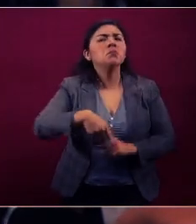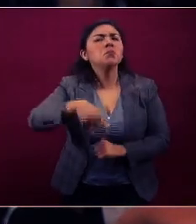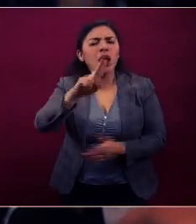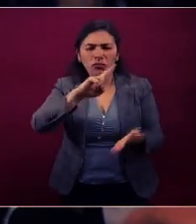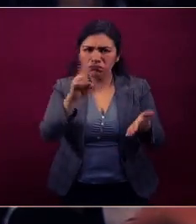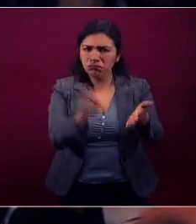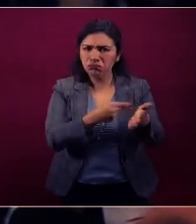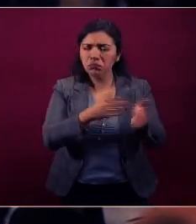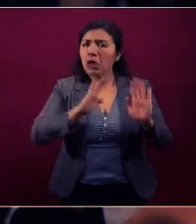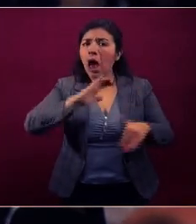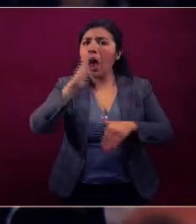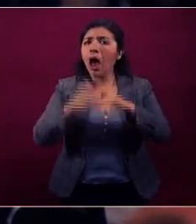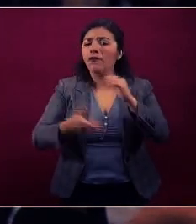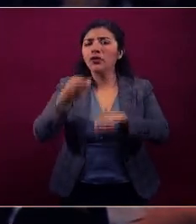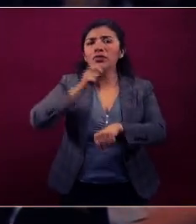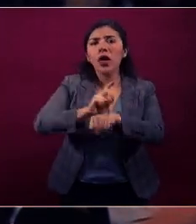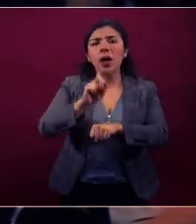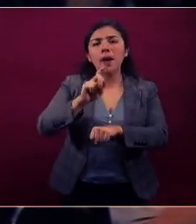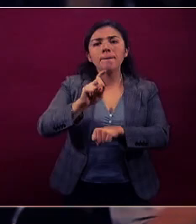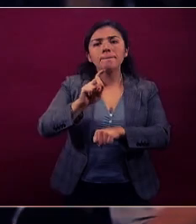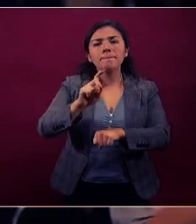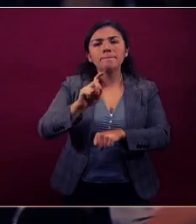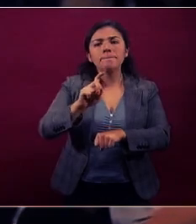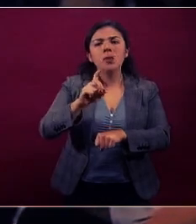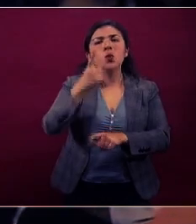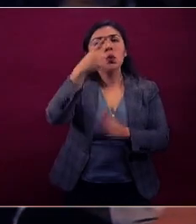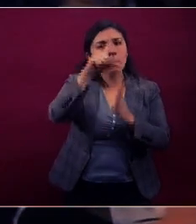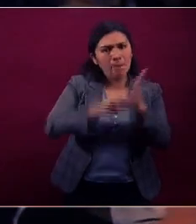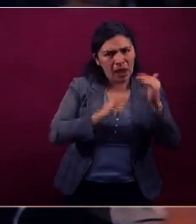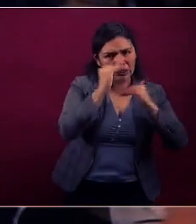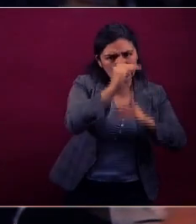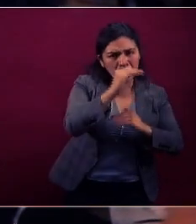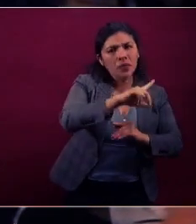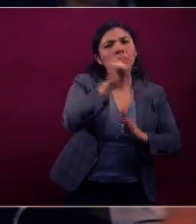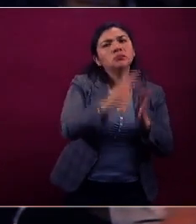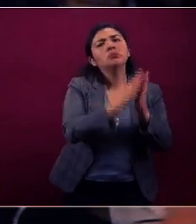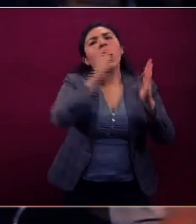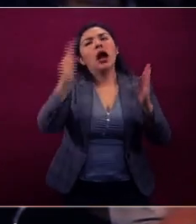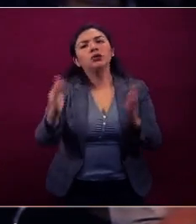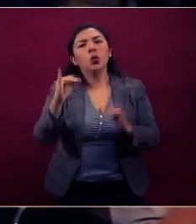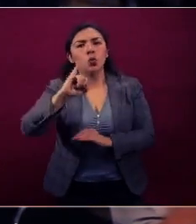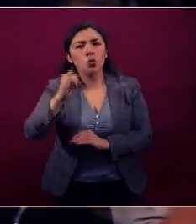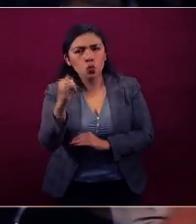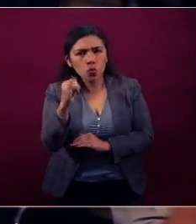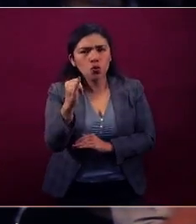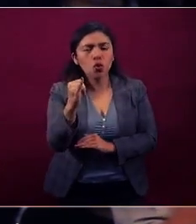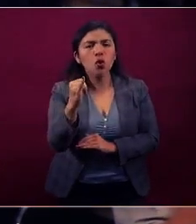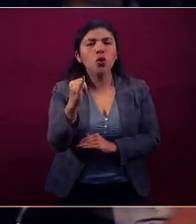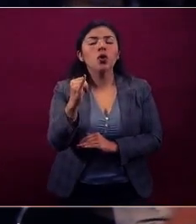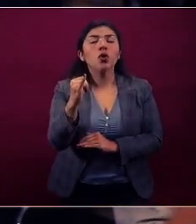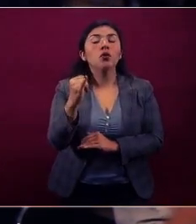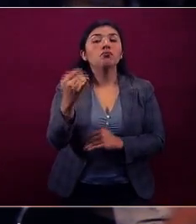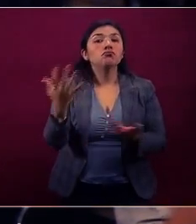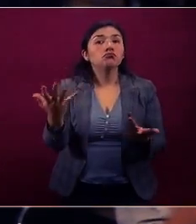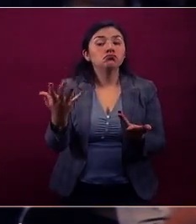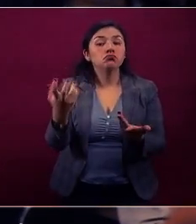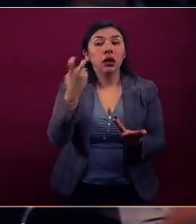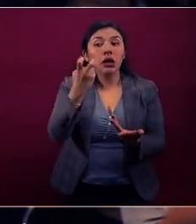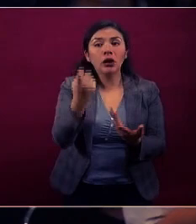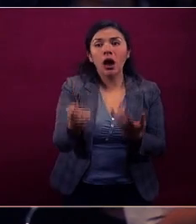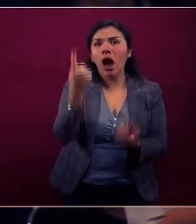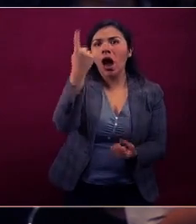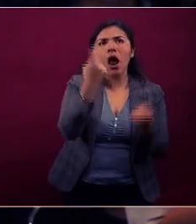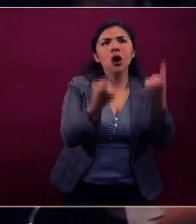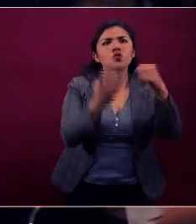este convenio se acabó el 23, bueno, era para un mes, se amplió hasta junio, y en el caso de